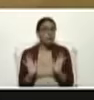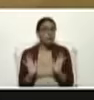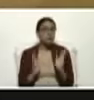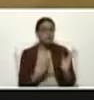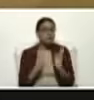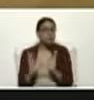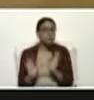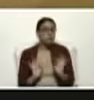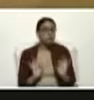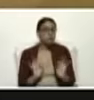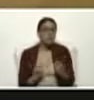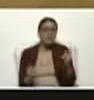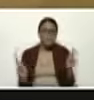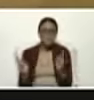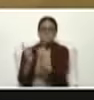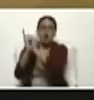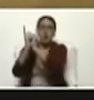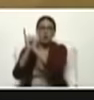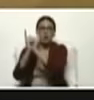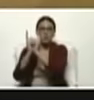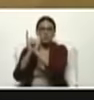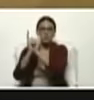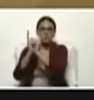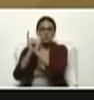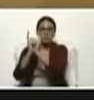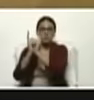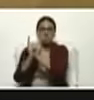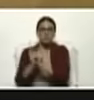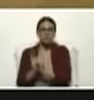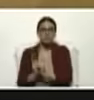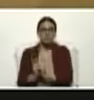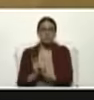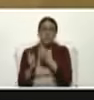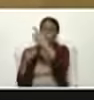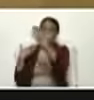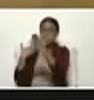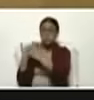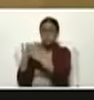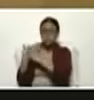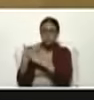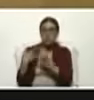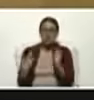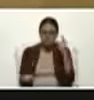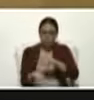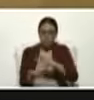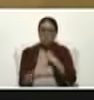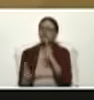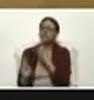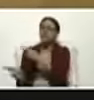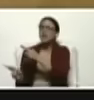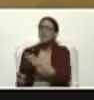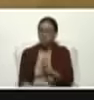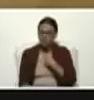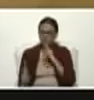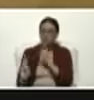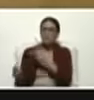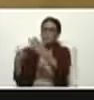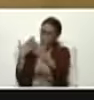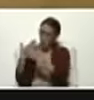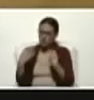Y se encontró cara a cara, dijo, me pusiste un ultimátum, estoy a la hora de tu ultimátum,